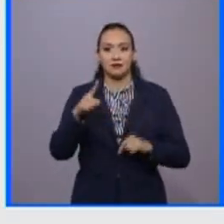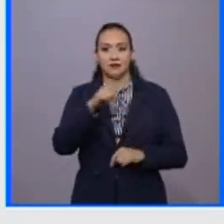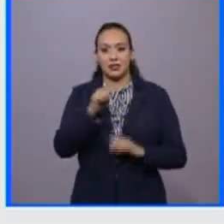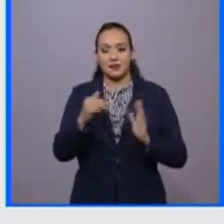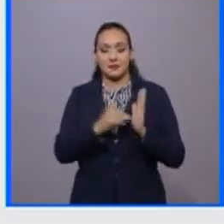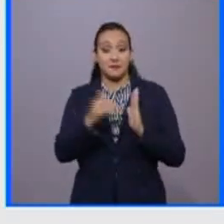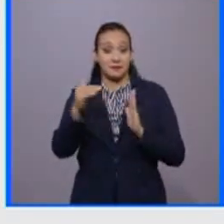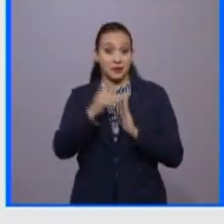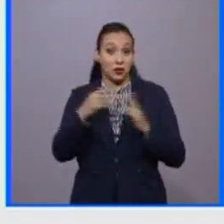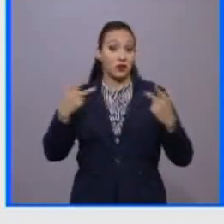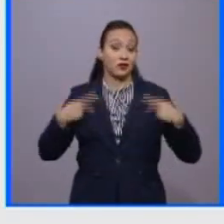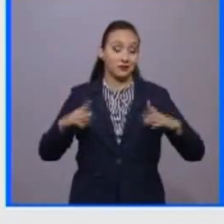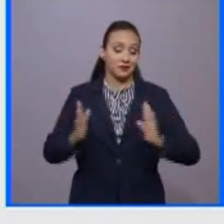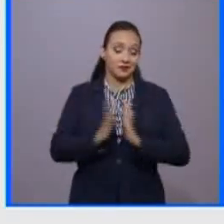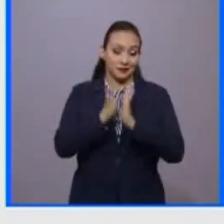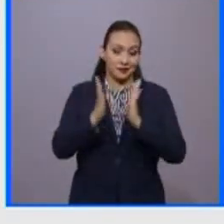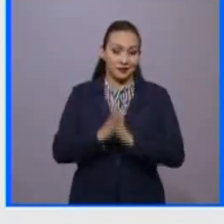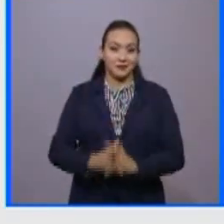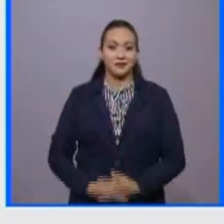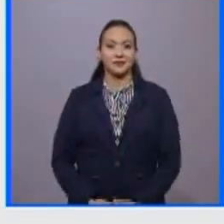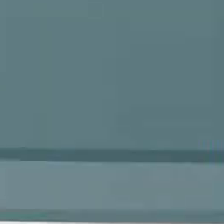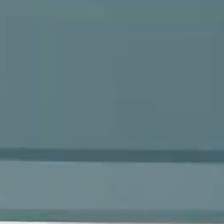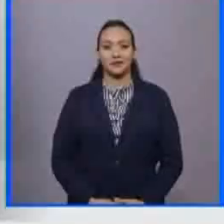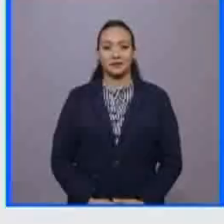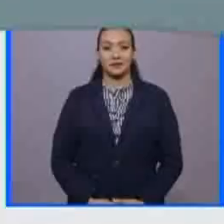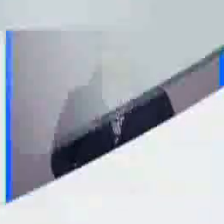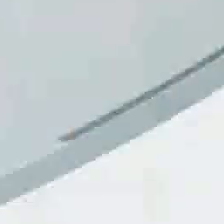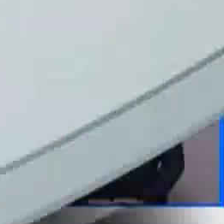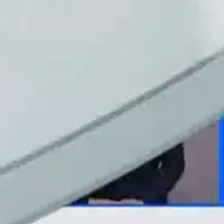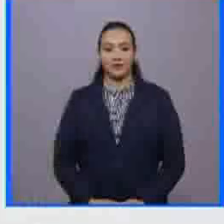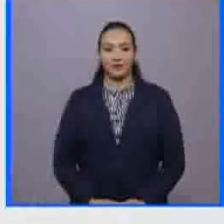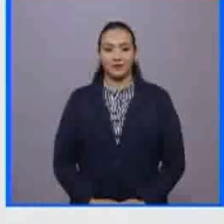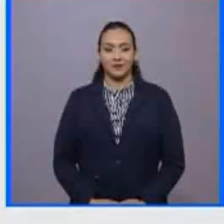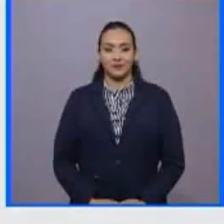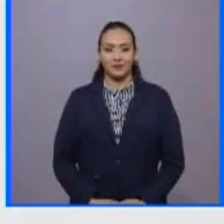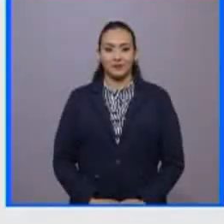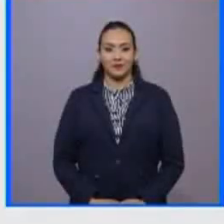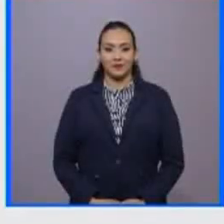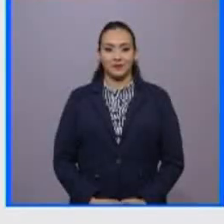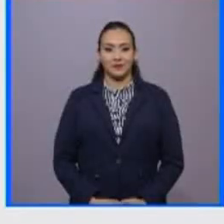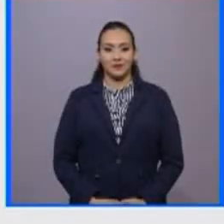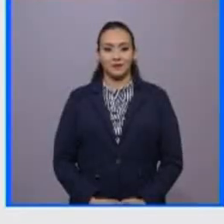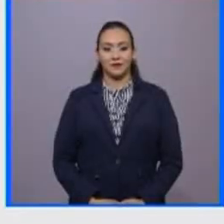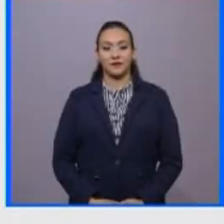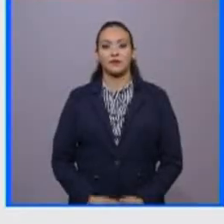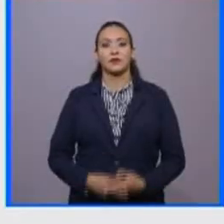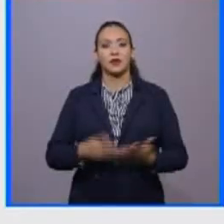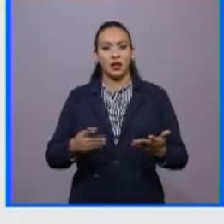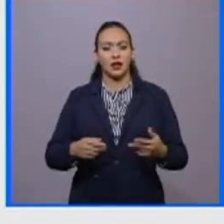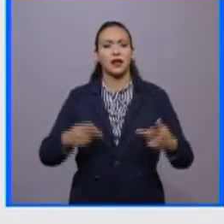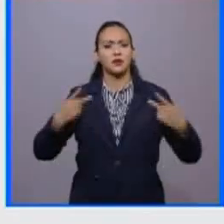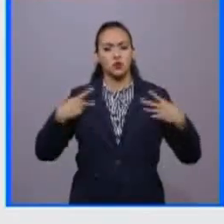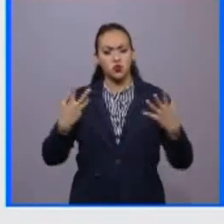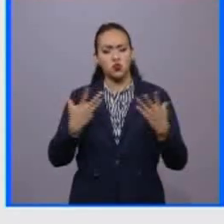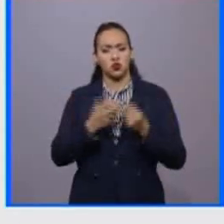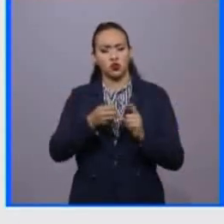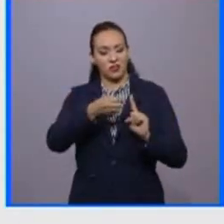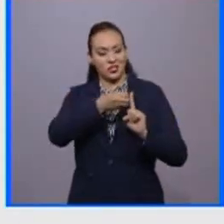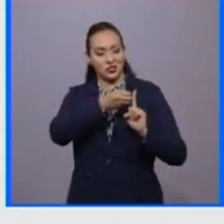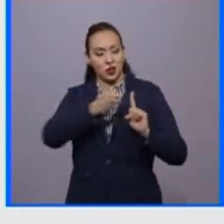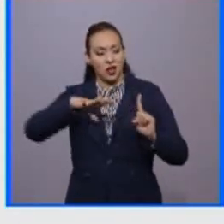100 millones de electores. El esfuerzo humano,